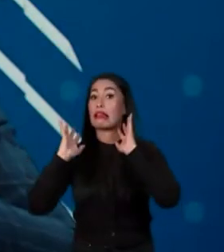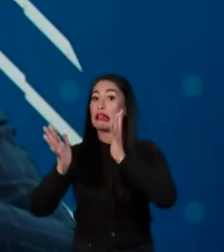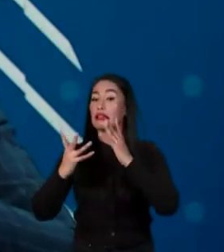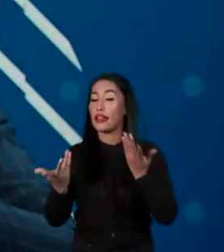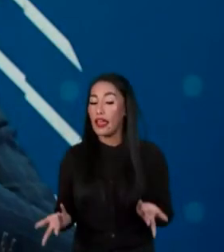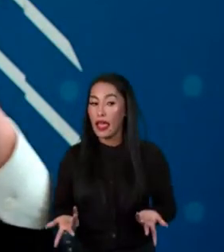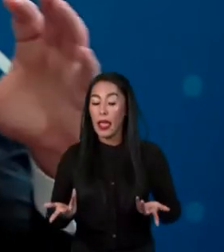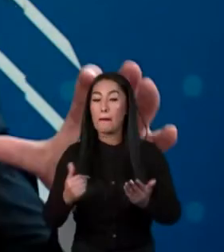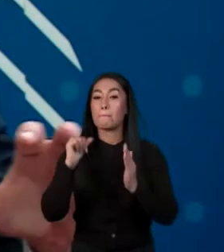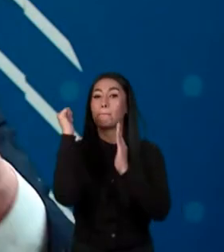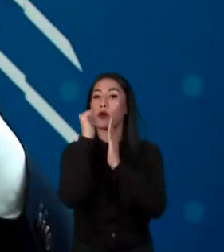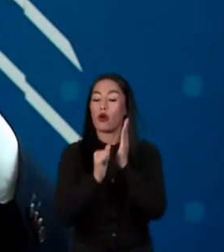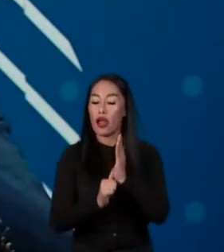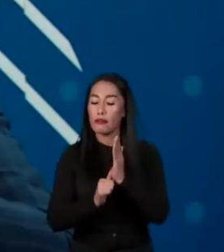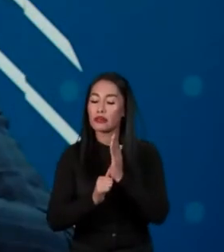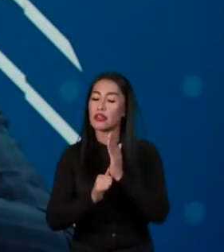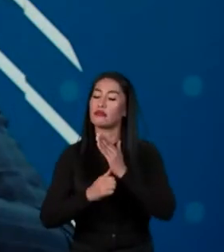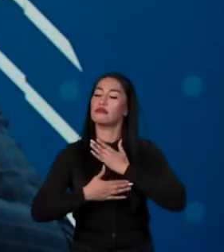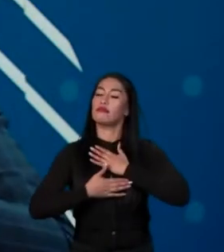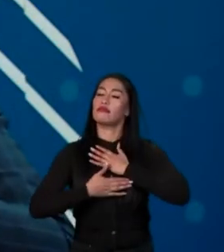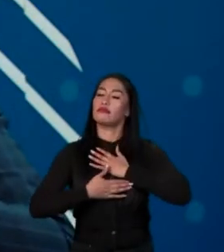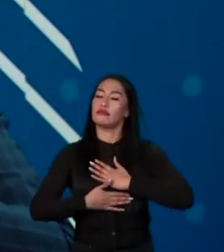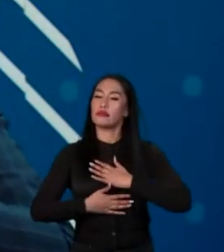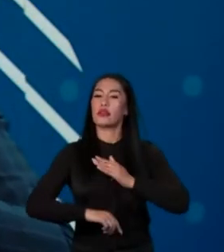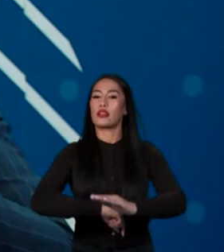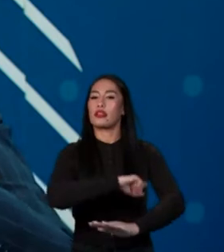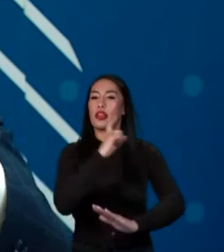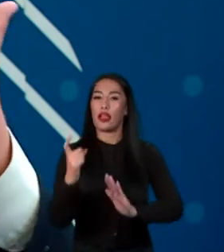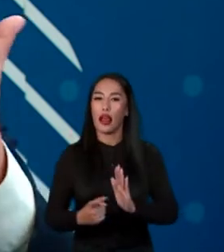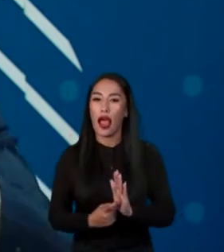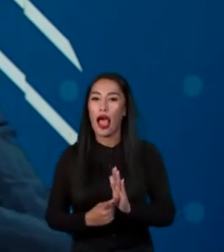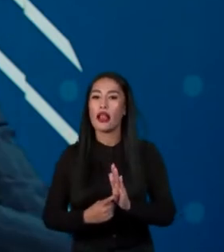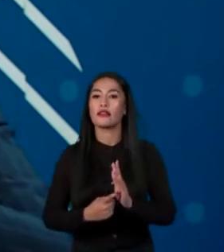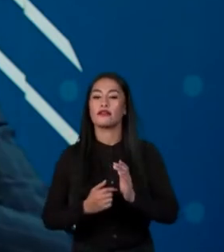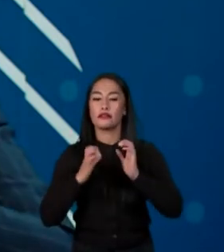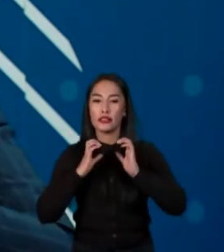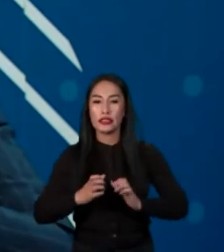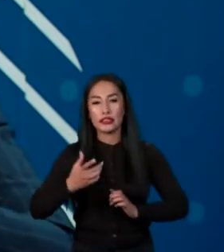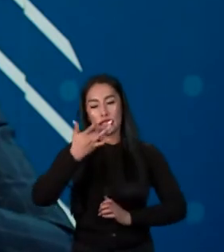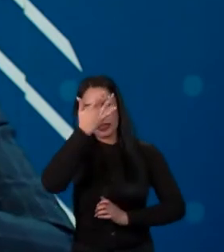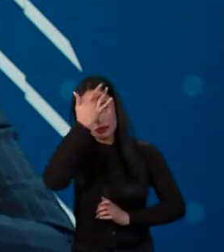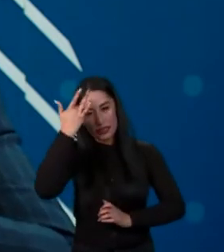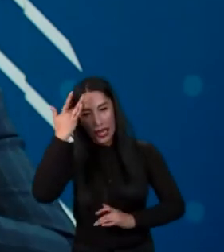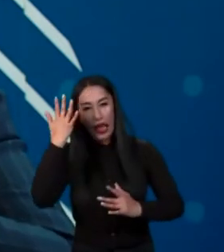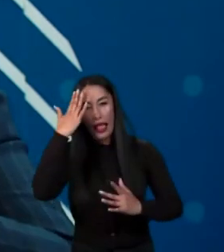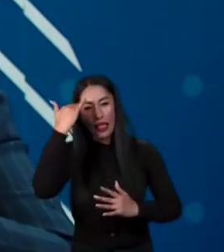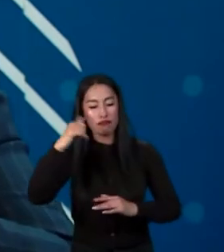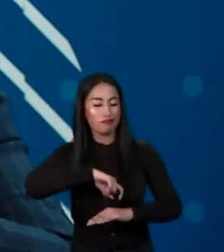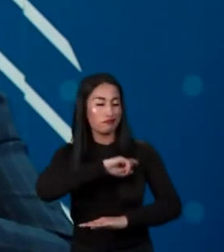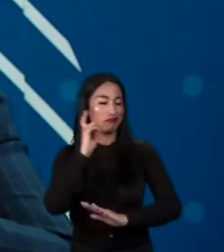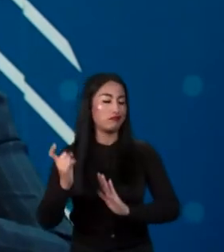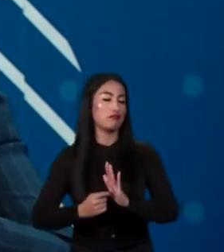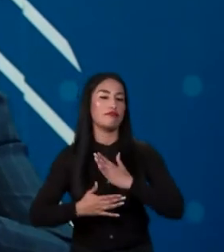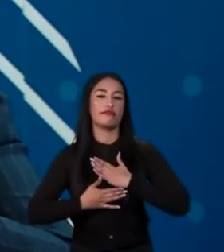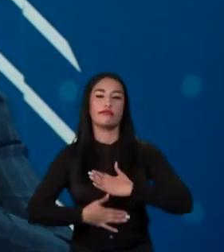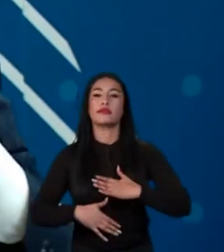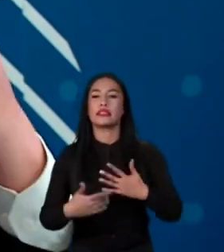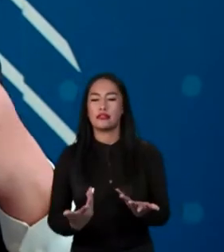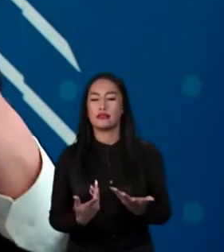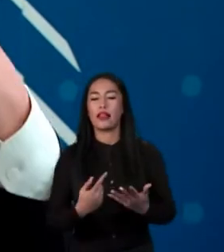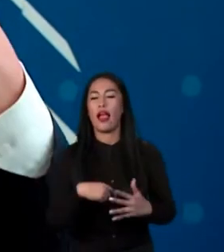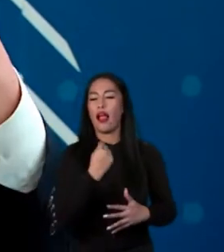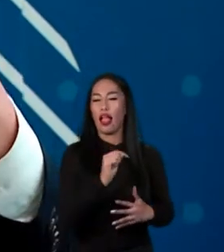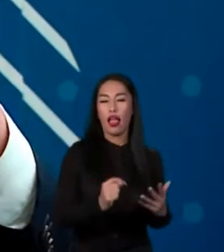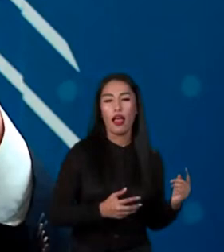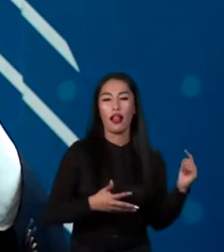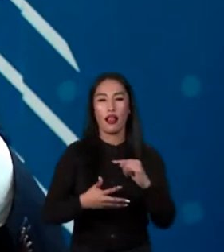y de una serie de temas en este rico pan el cual cree usted que son